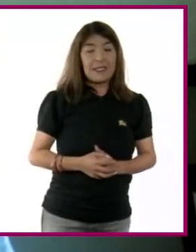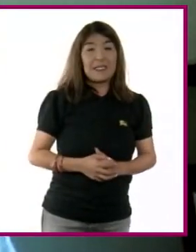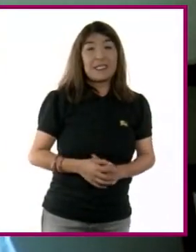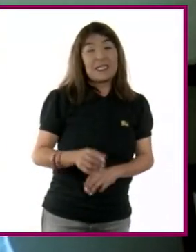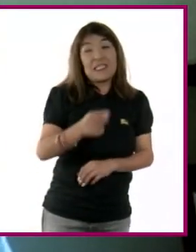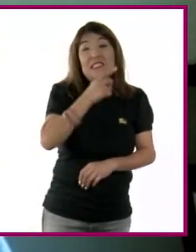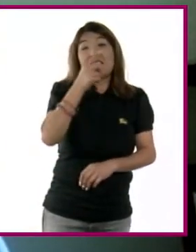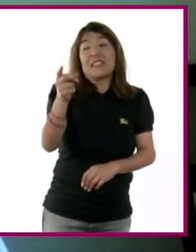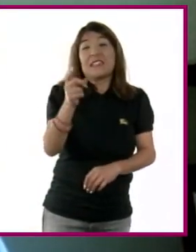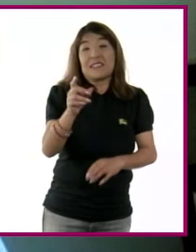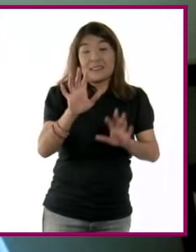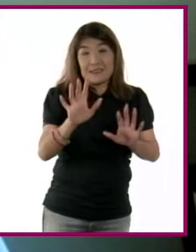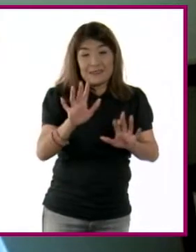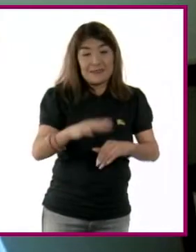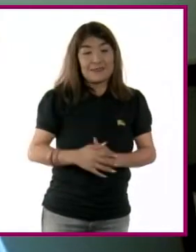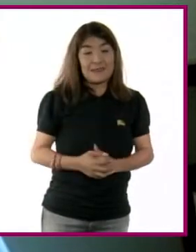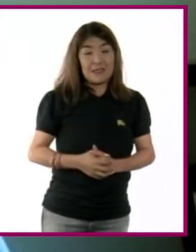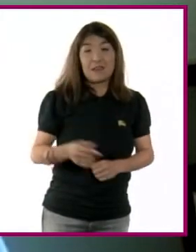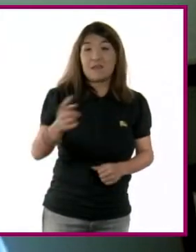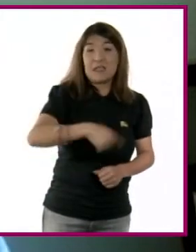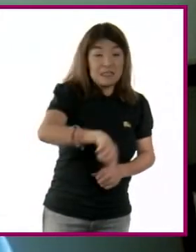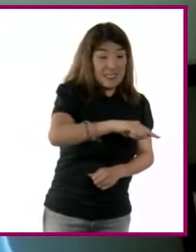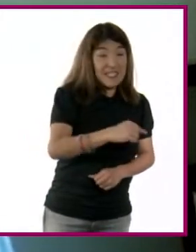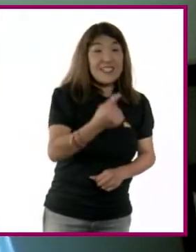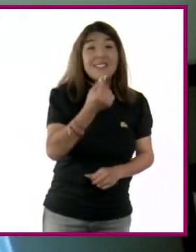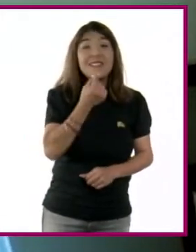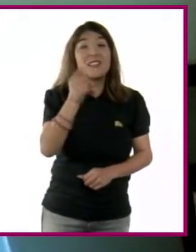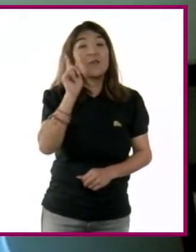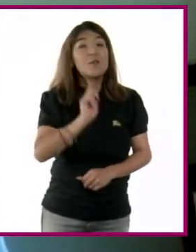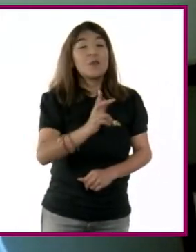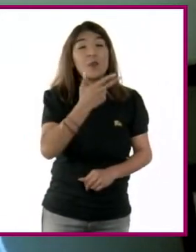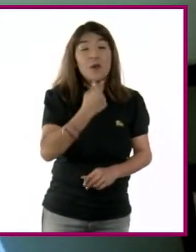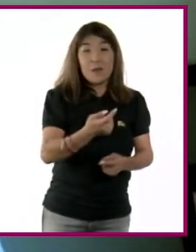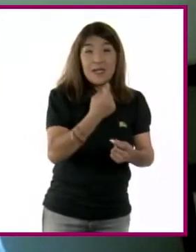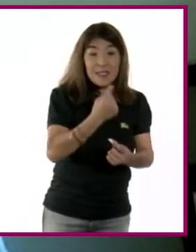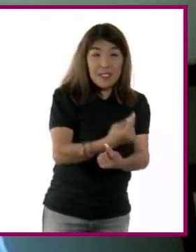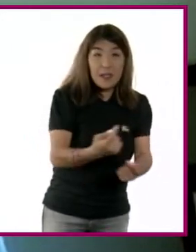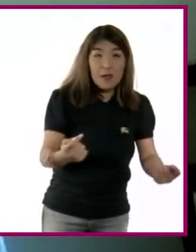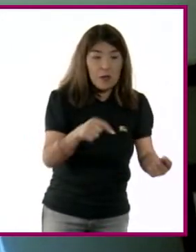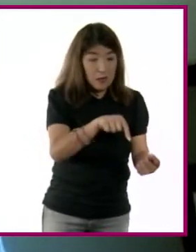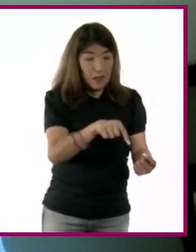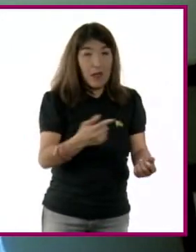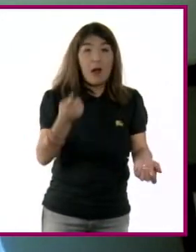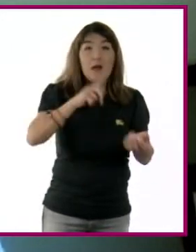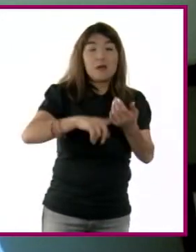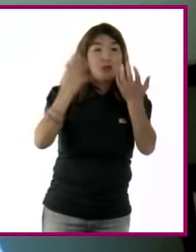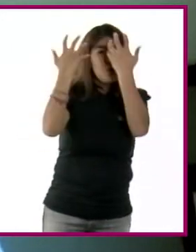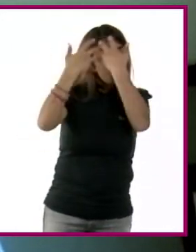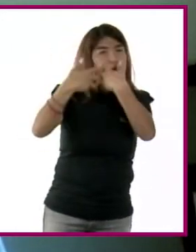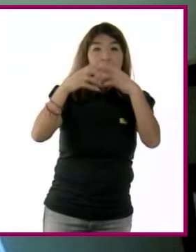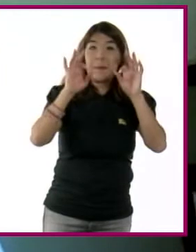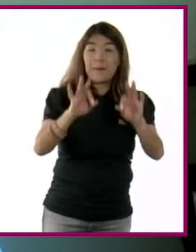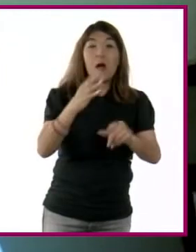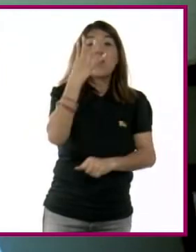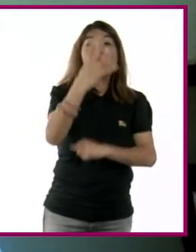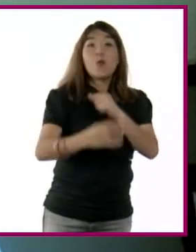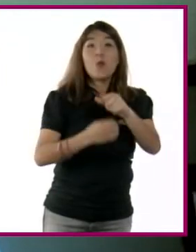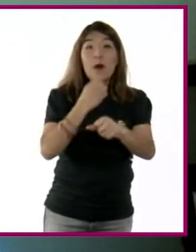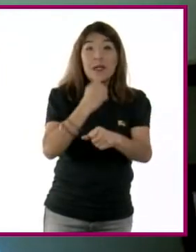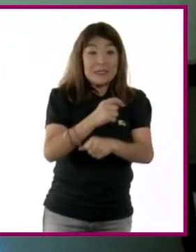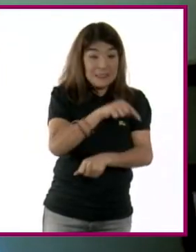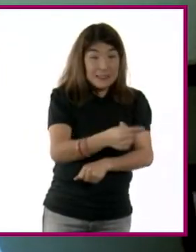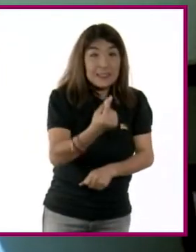cerebro racional de las niñas y de los niños se empieza a desarrollar a partir de los 4 años. En ese